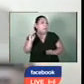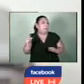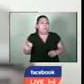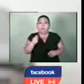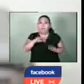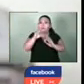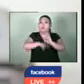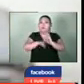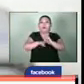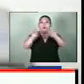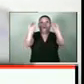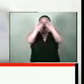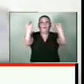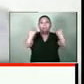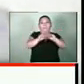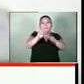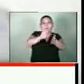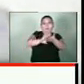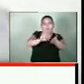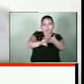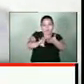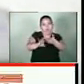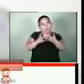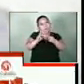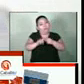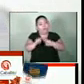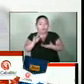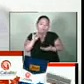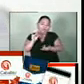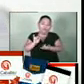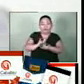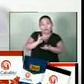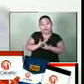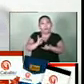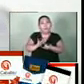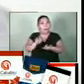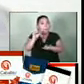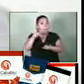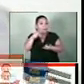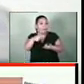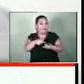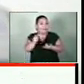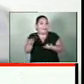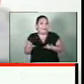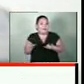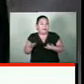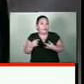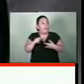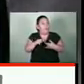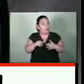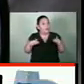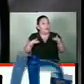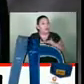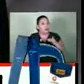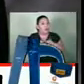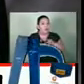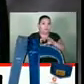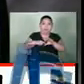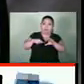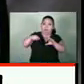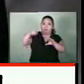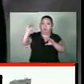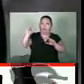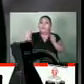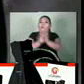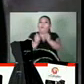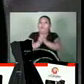línea. Por ello, cada vez más personas realizan transacciones bancarias digitales. Sin embargo, esto también disparó los casos de